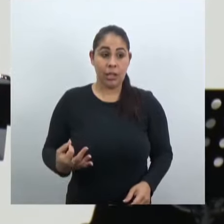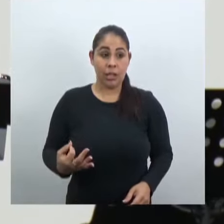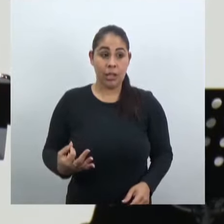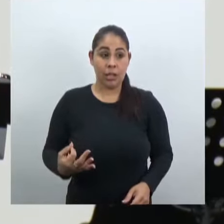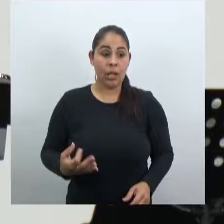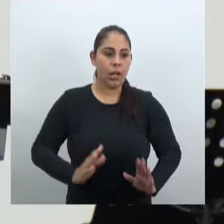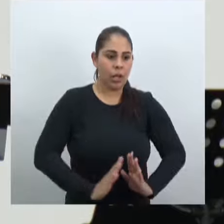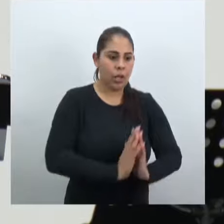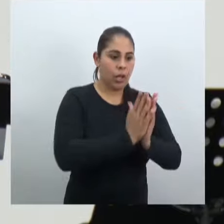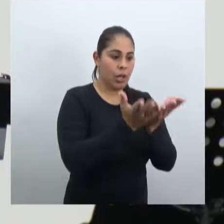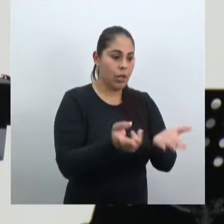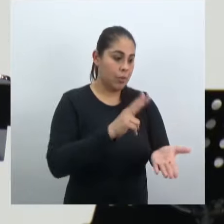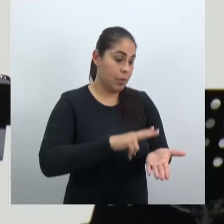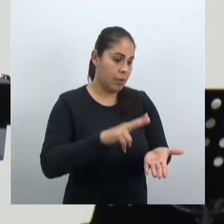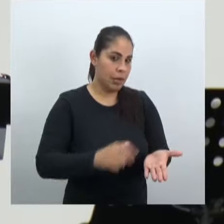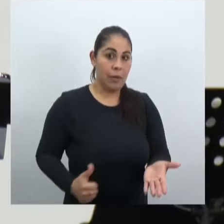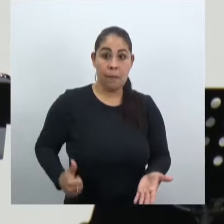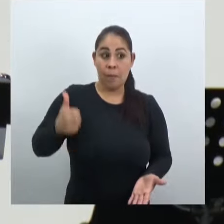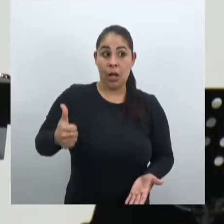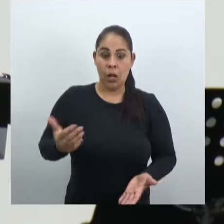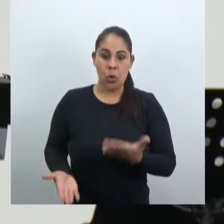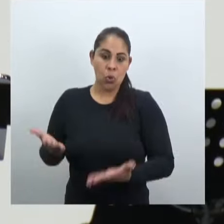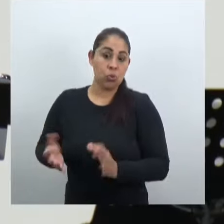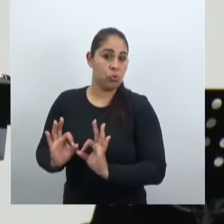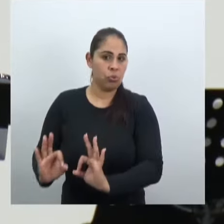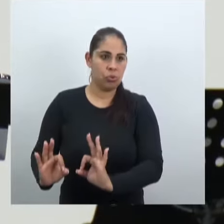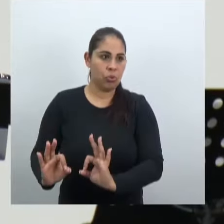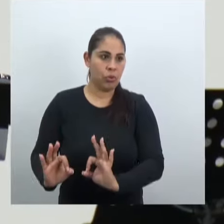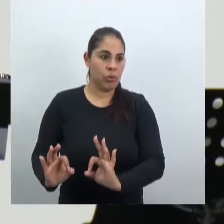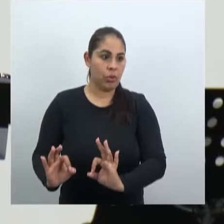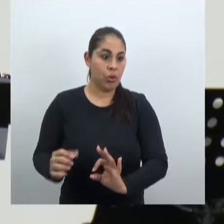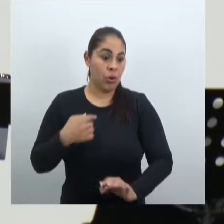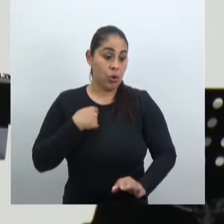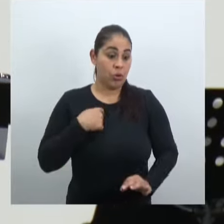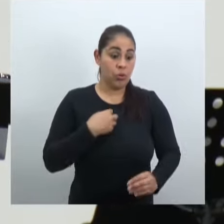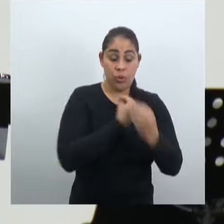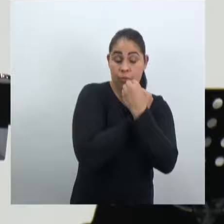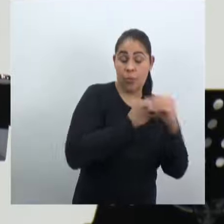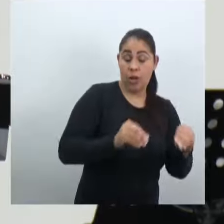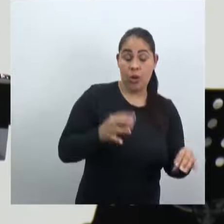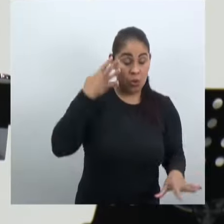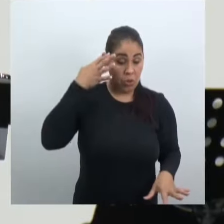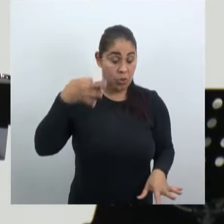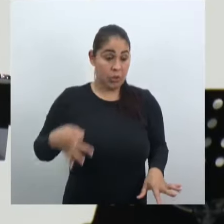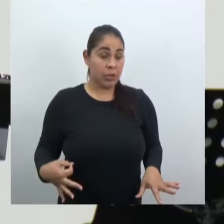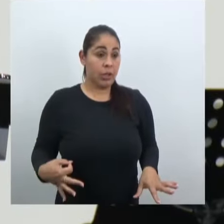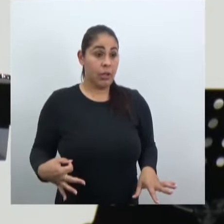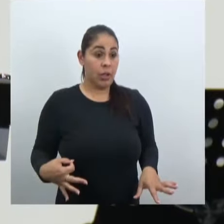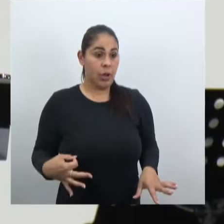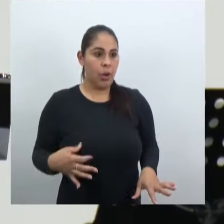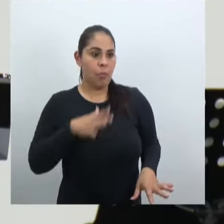que otros. Se cree mejor que otros porque ora más, dicen